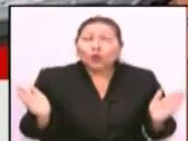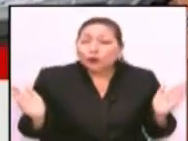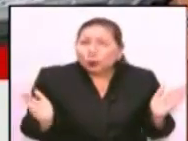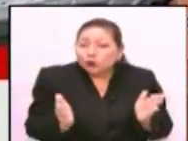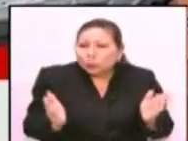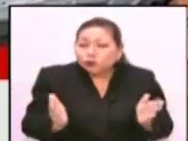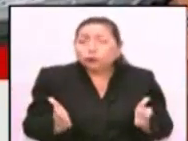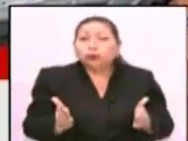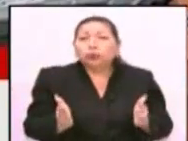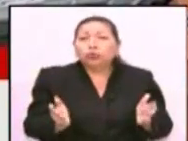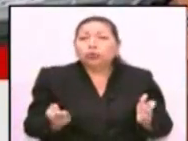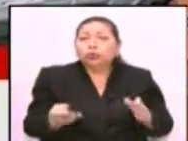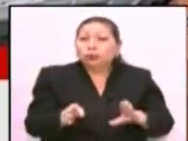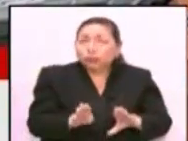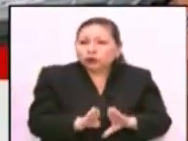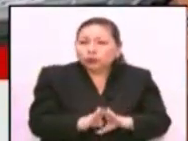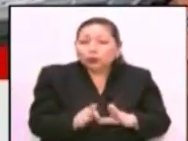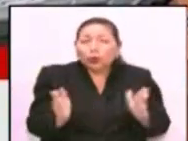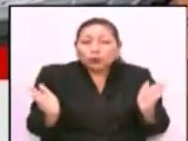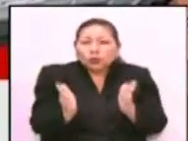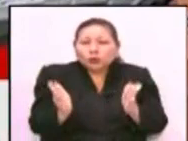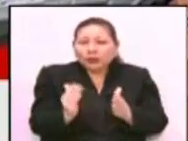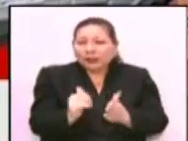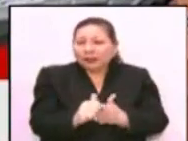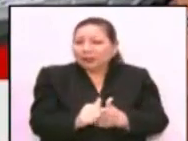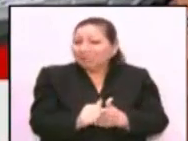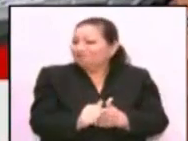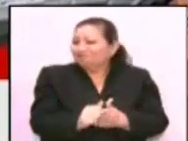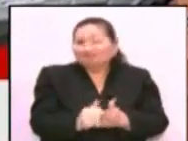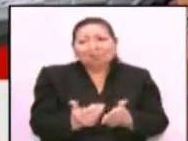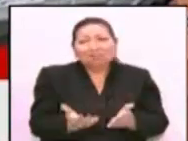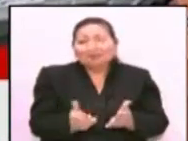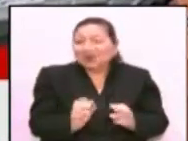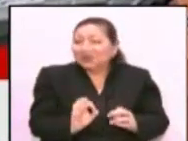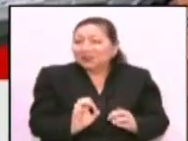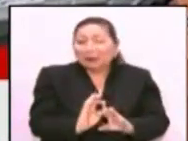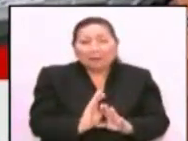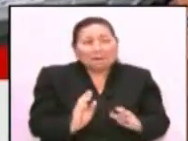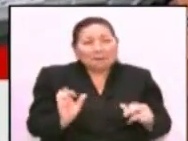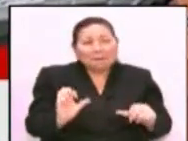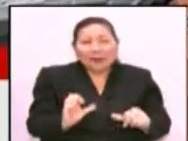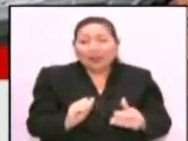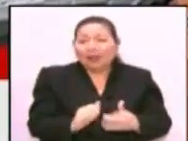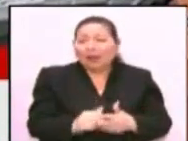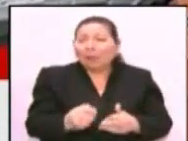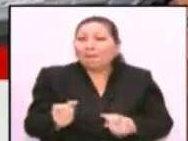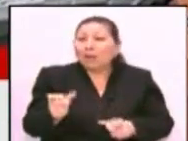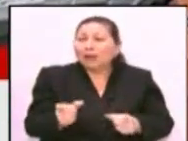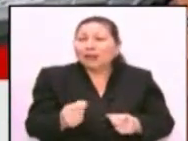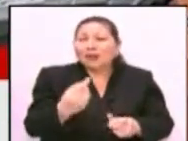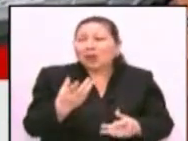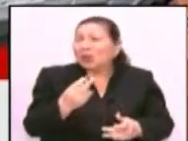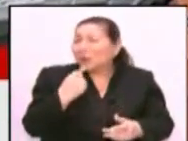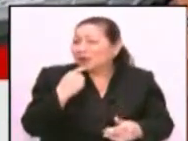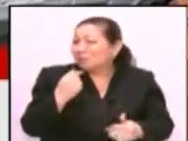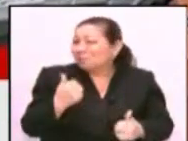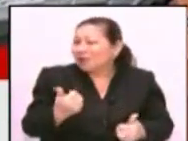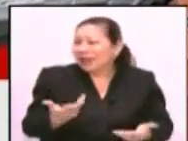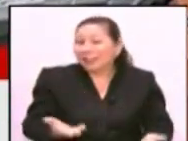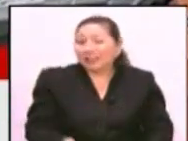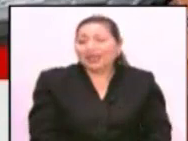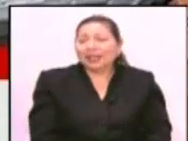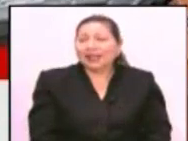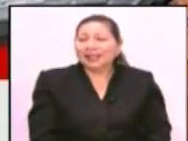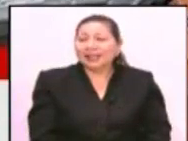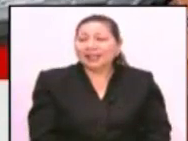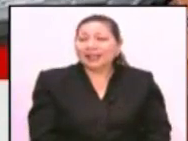pequeños, se han ido cerrando penales muy pequeñitos que la verdad no, lejos de ayudar, perjudican porque hay que desplazar gente innecesaria en